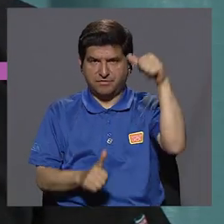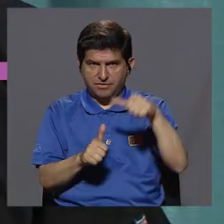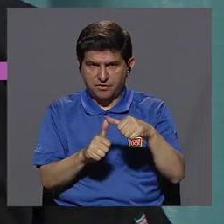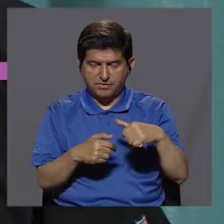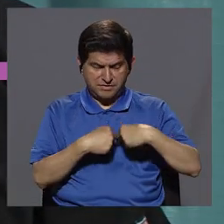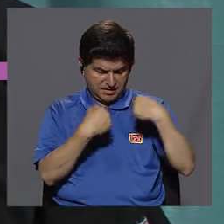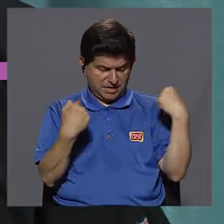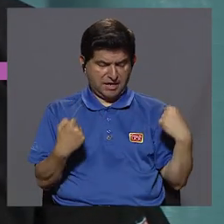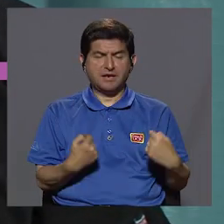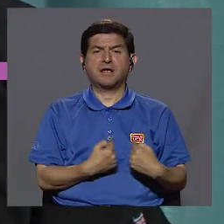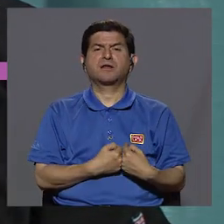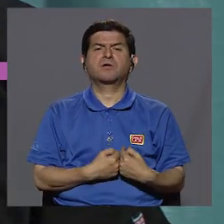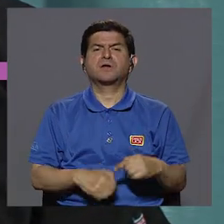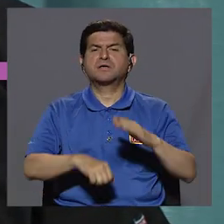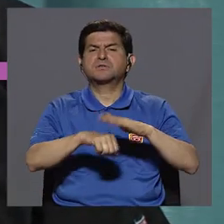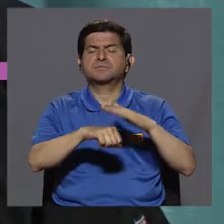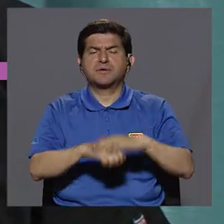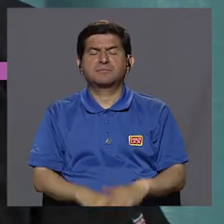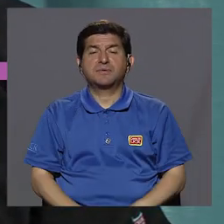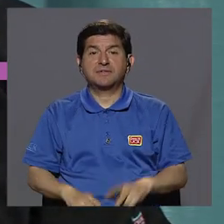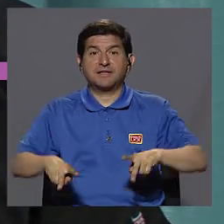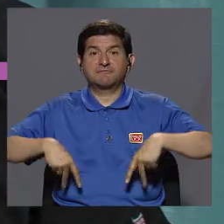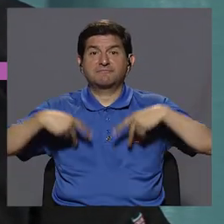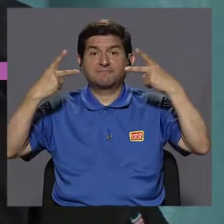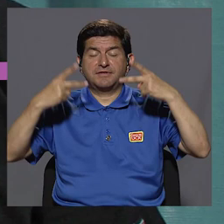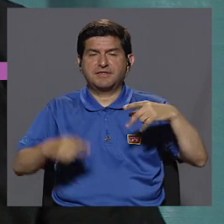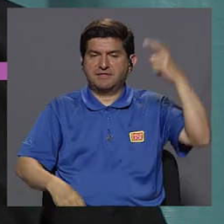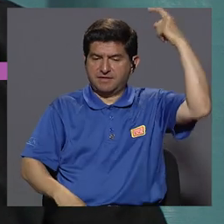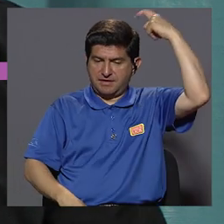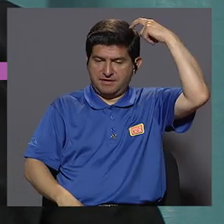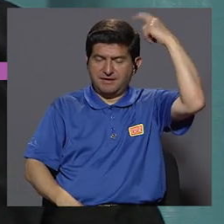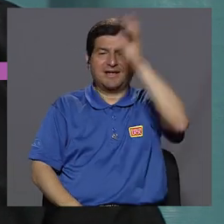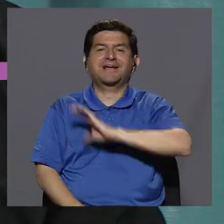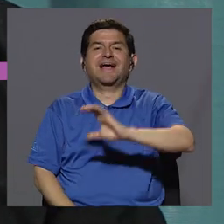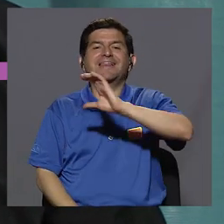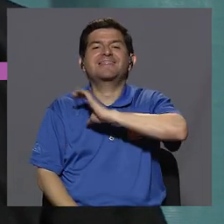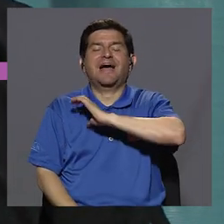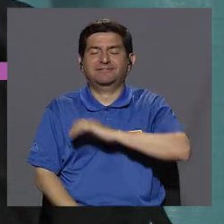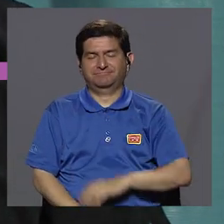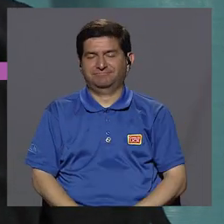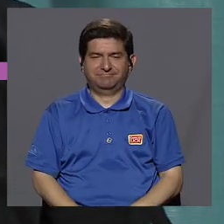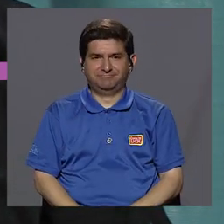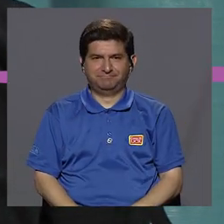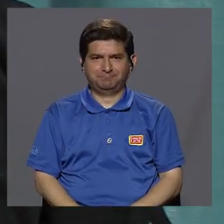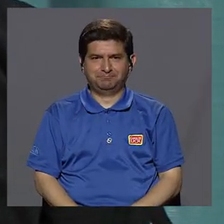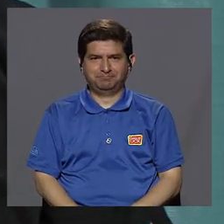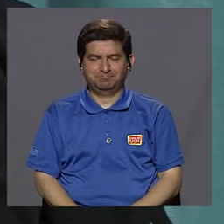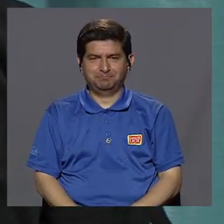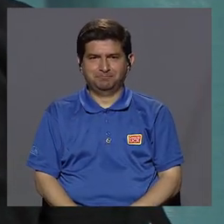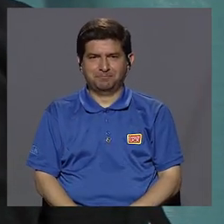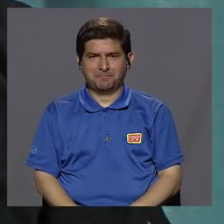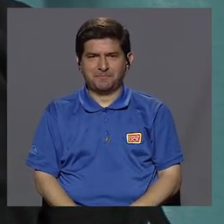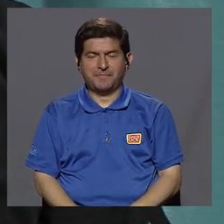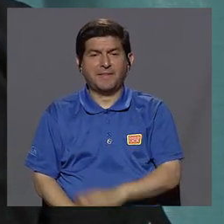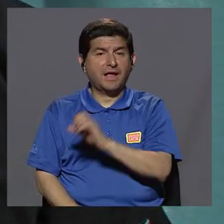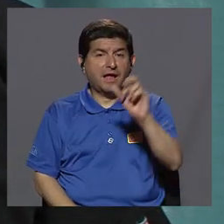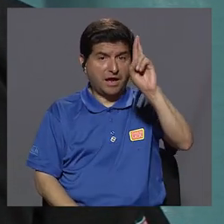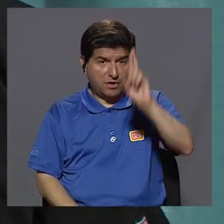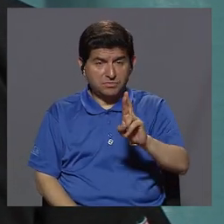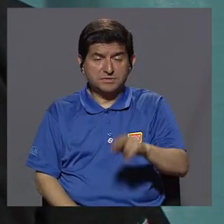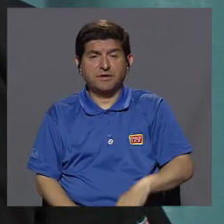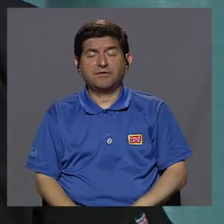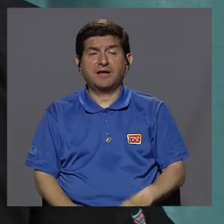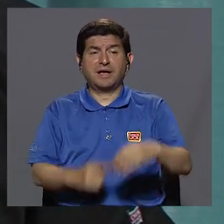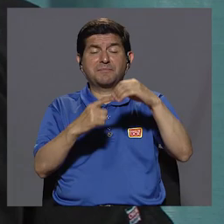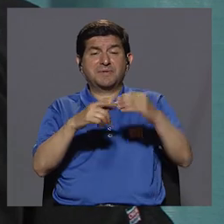tener en cuenta que el corazón lo que nos da es cantidad de vida y el cerebro nos da calidad de vida y partiendo el hecho que en costa